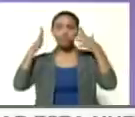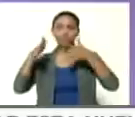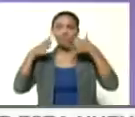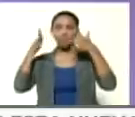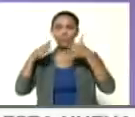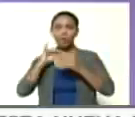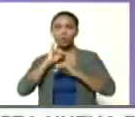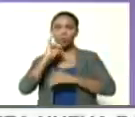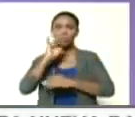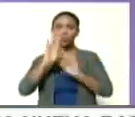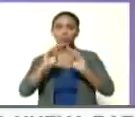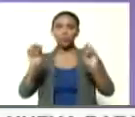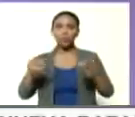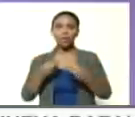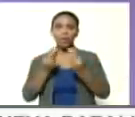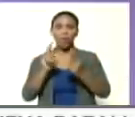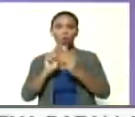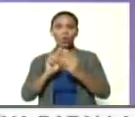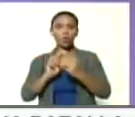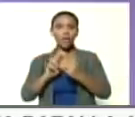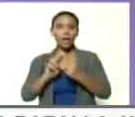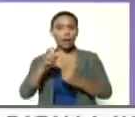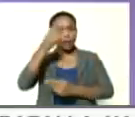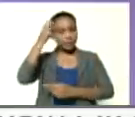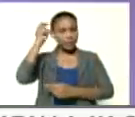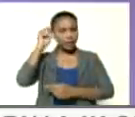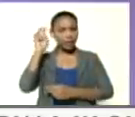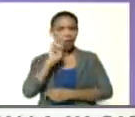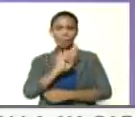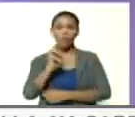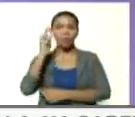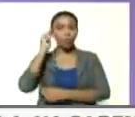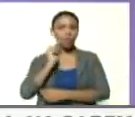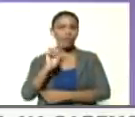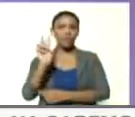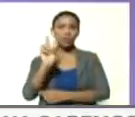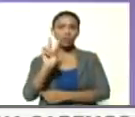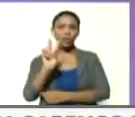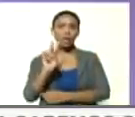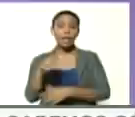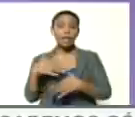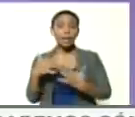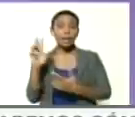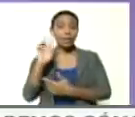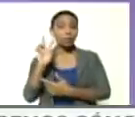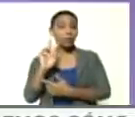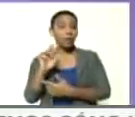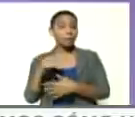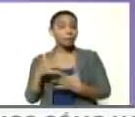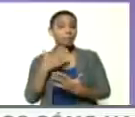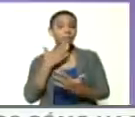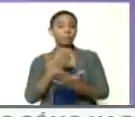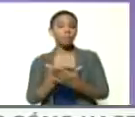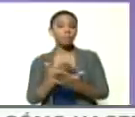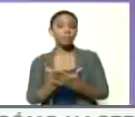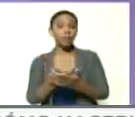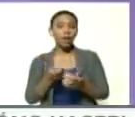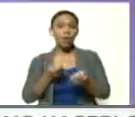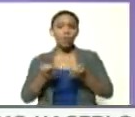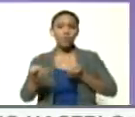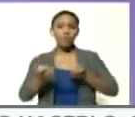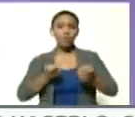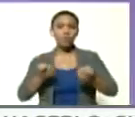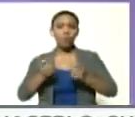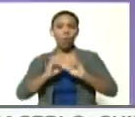y anuncios que ha dado a conocer el canciller de la República Bolivariana de Venezuela, Jorge Arriaza. Y es que Venezuela solicita mediación ante